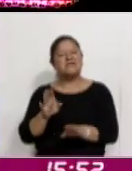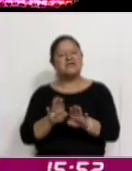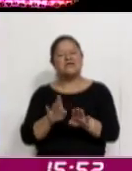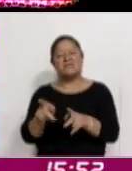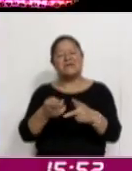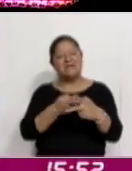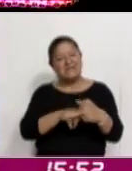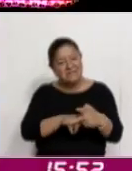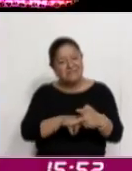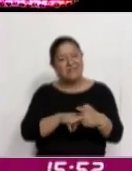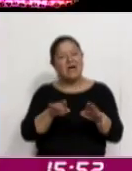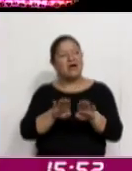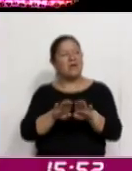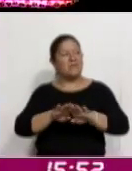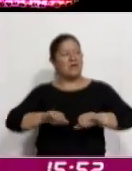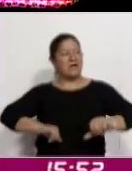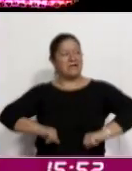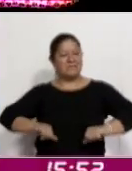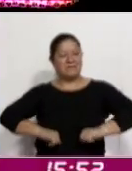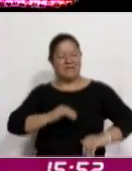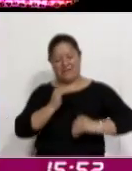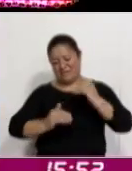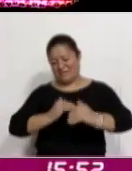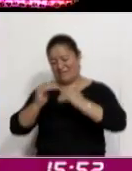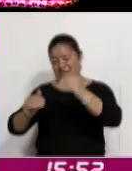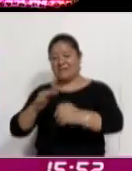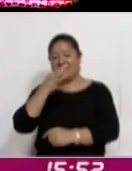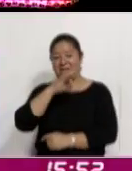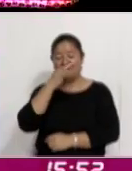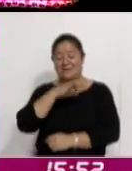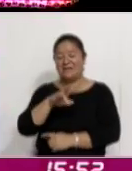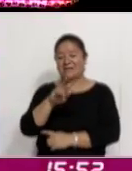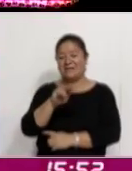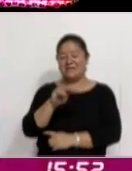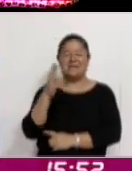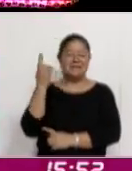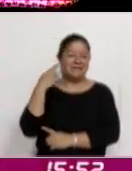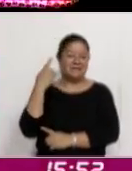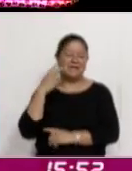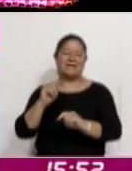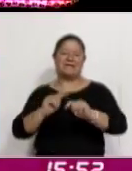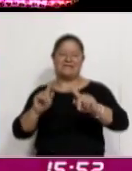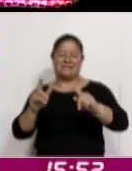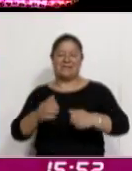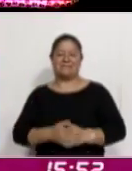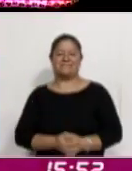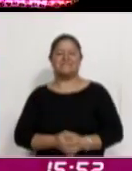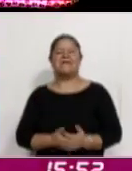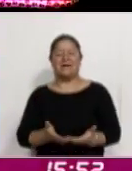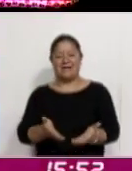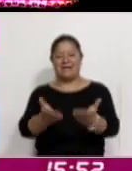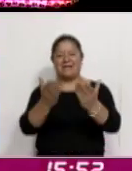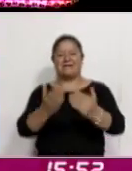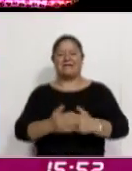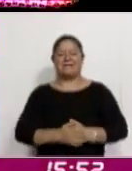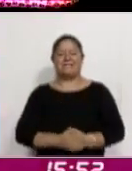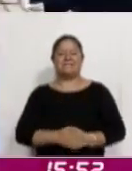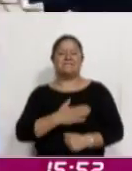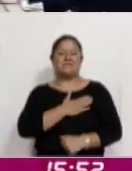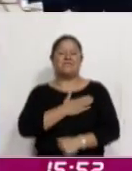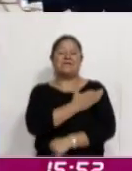inicio pues este aniversario más de la televisión y Radio Tlaxcala. Adelante, Victoria, muy buenas